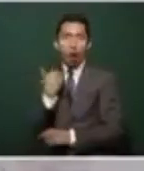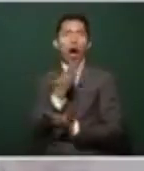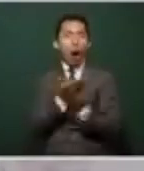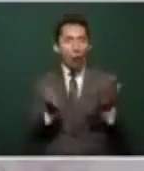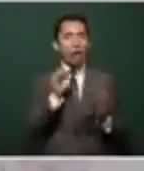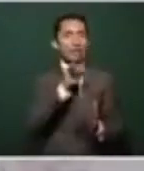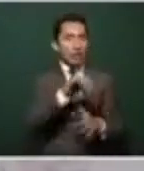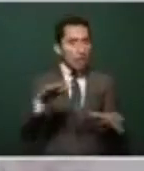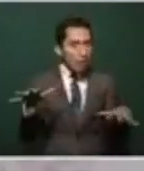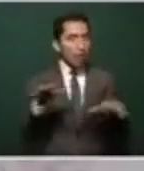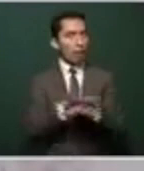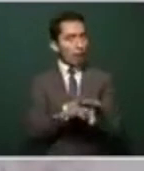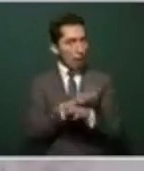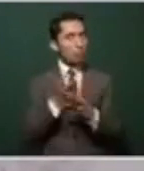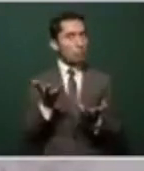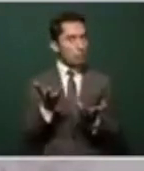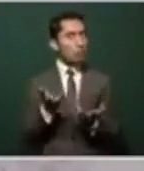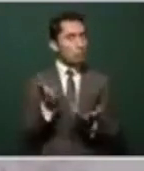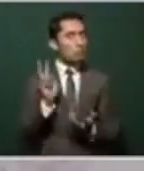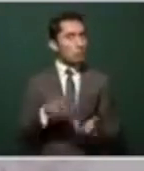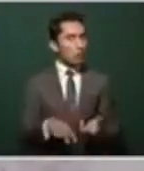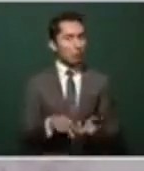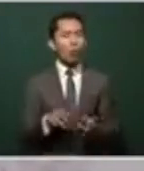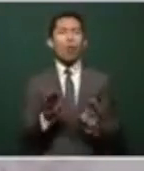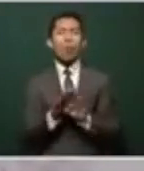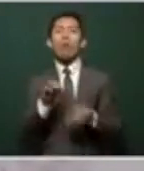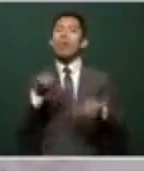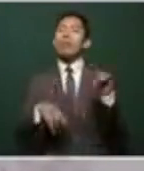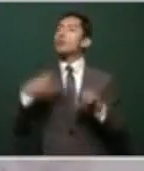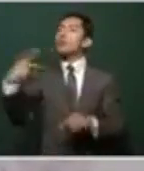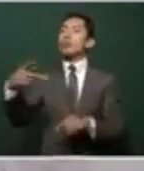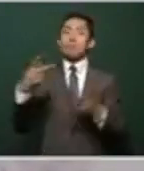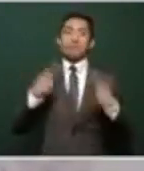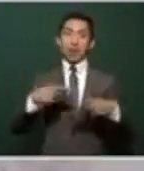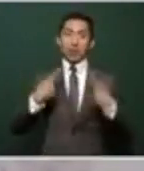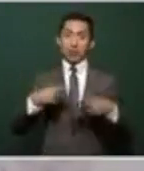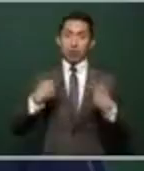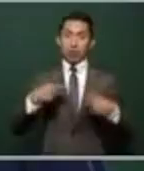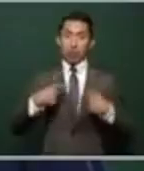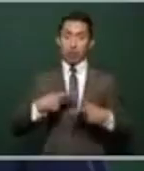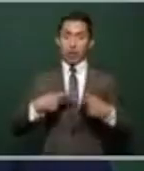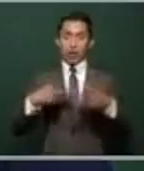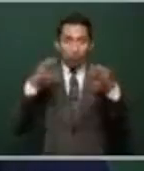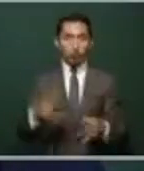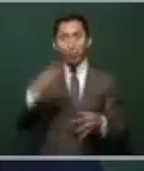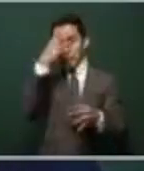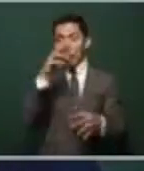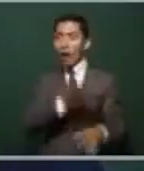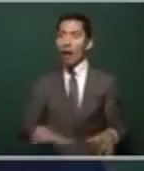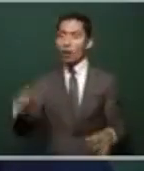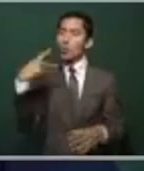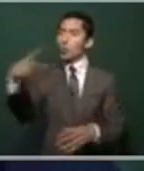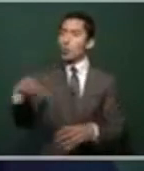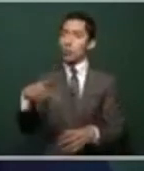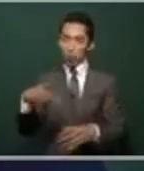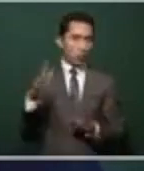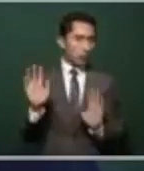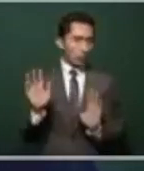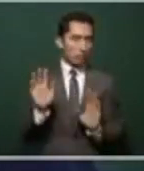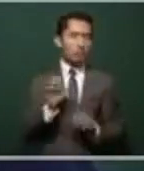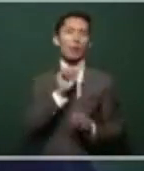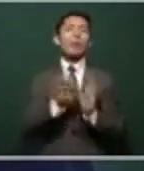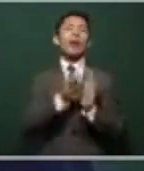Pero esto va a depender de los ciudadanos. Es como la libertad de expresión.